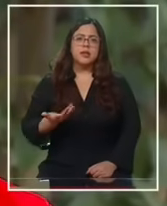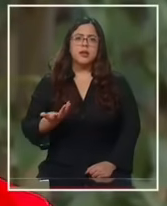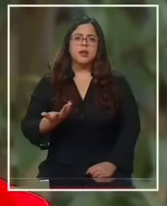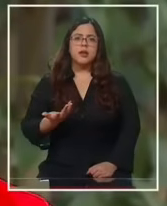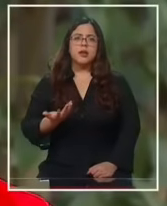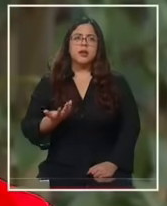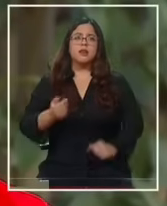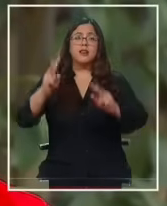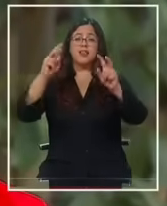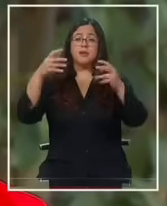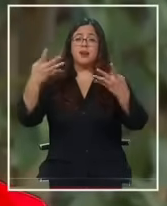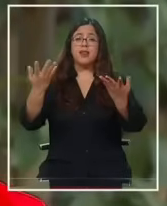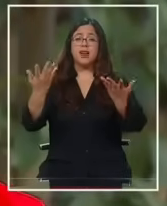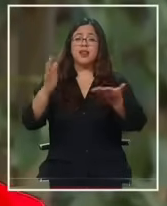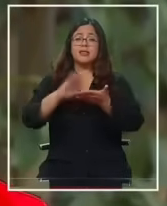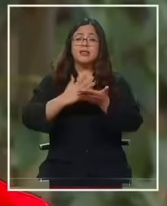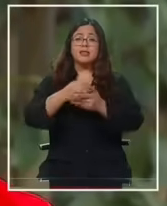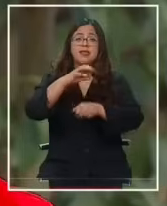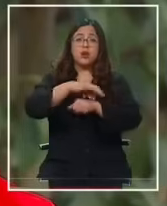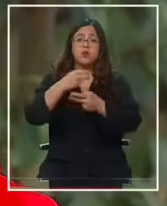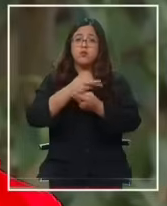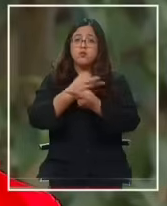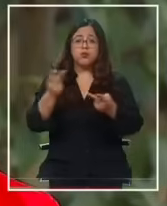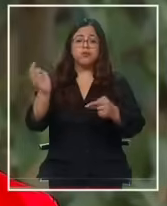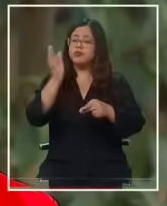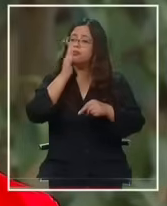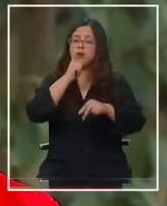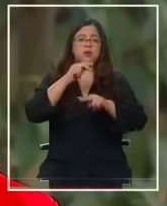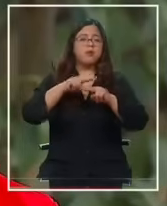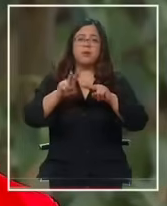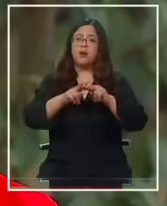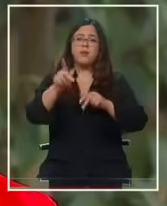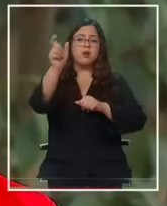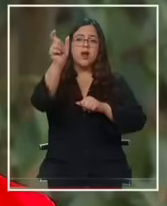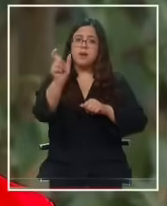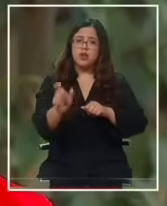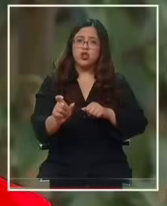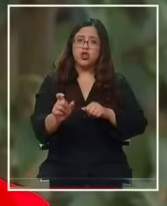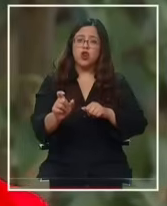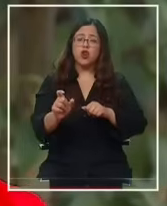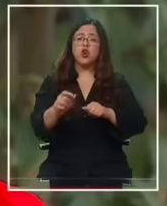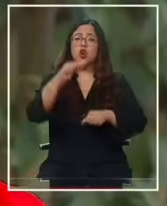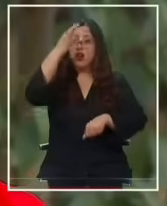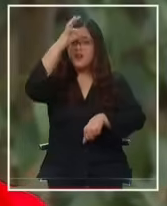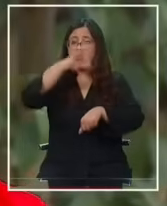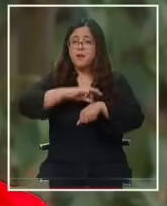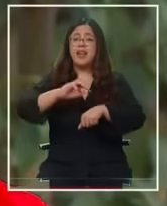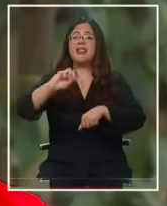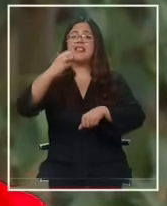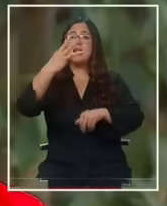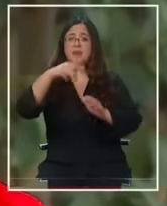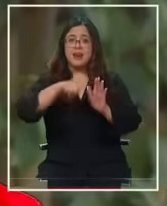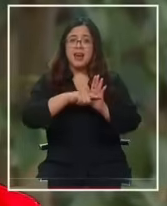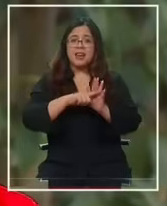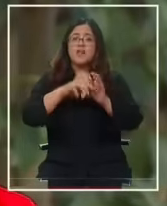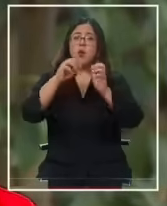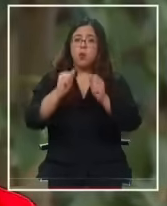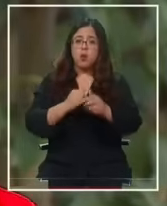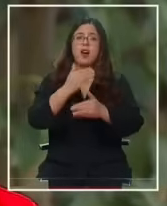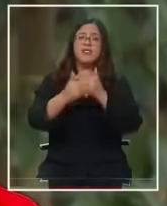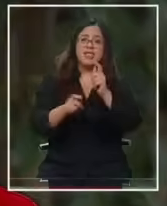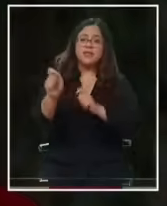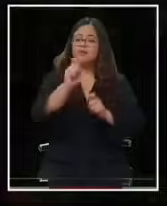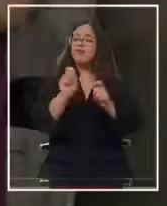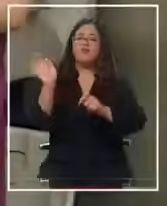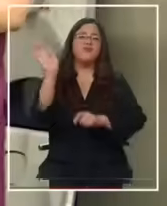la red de salud pública no está preparada para que una paciente triple negativo progrese, porque no tenemos